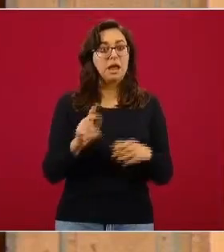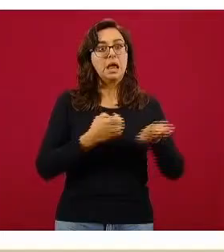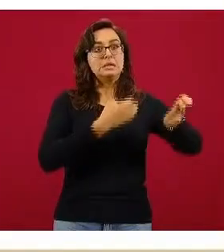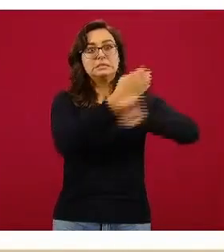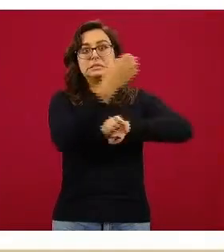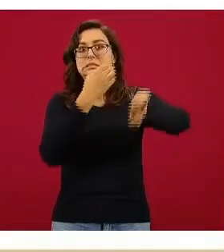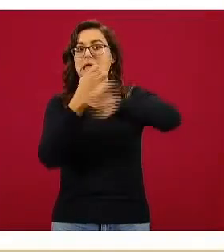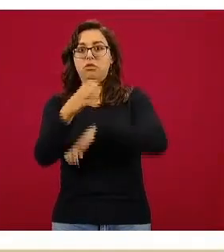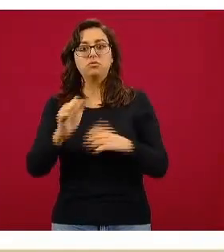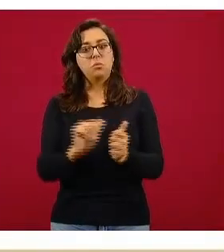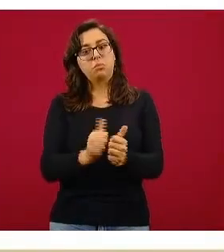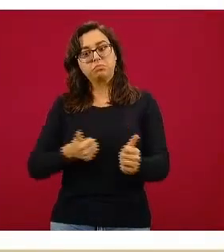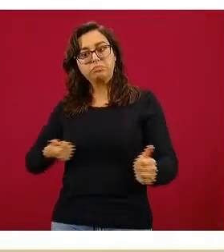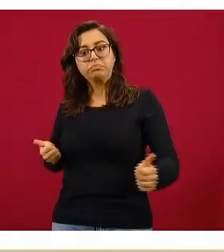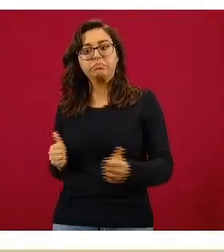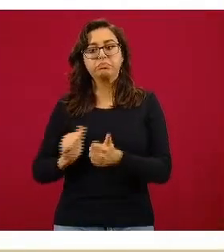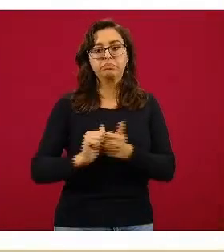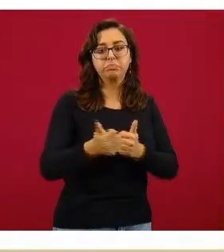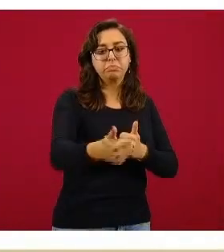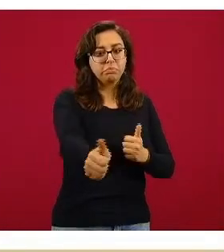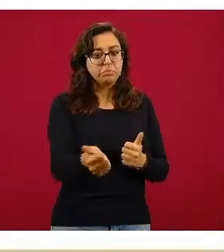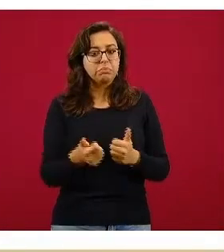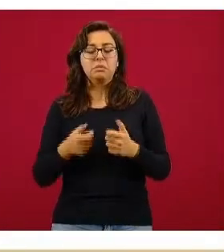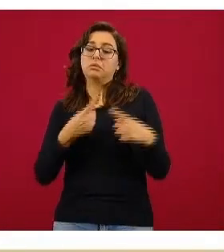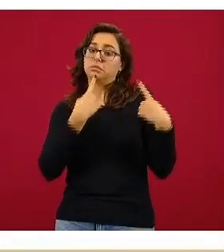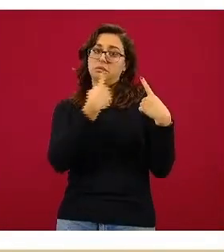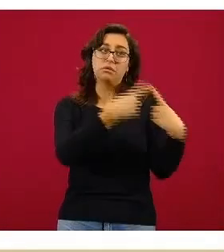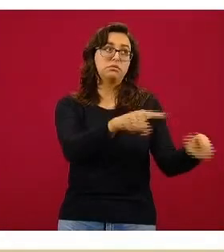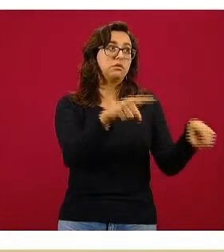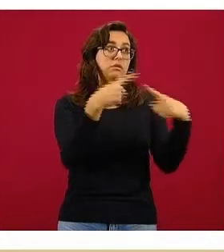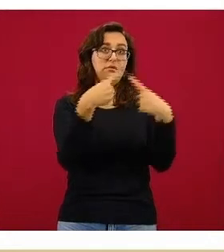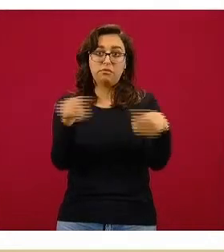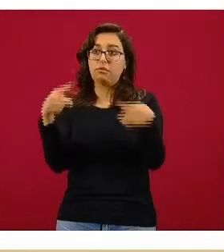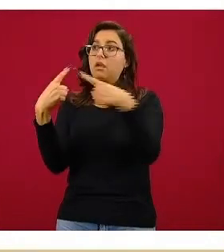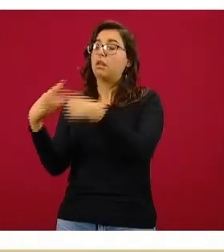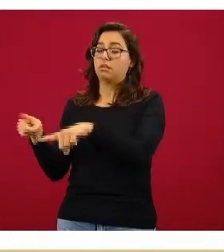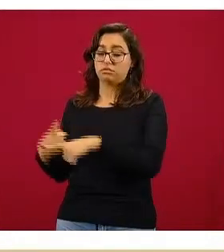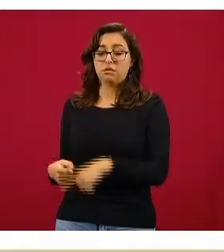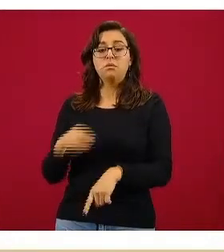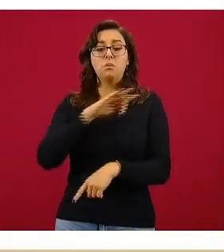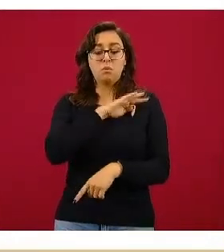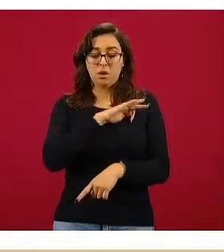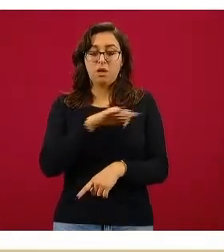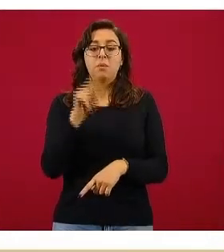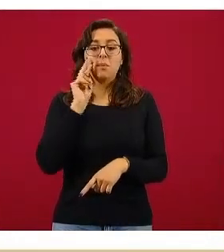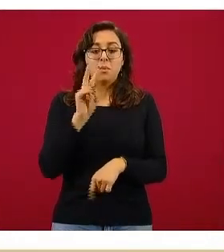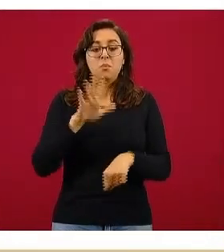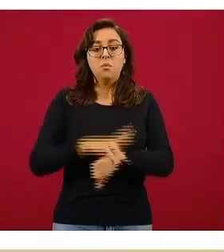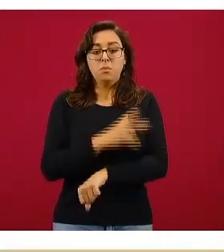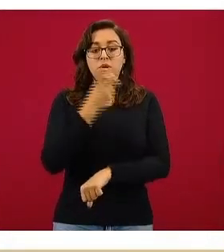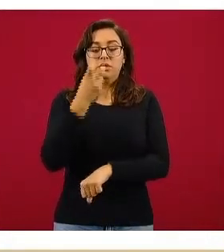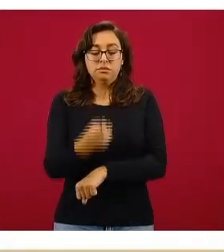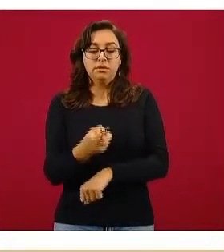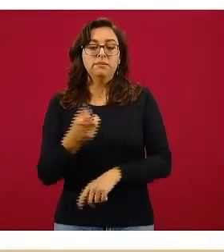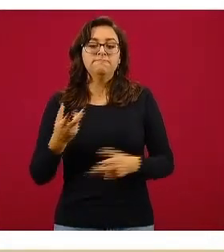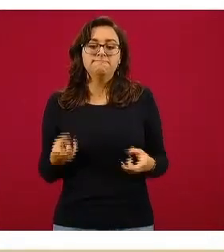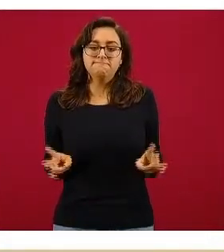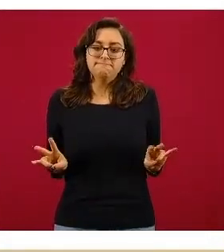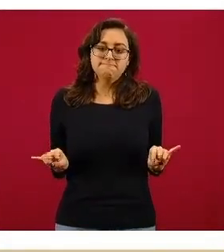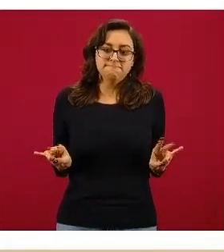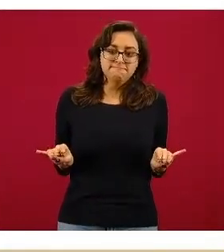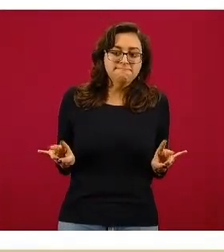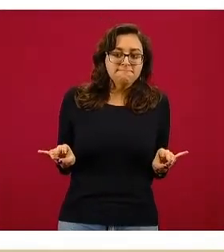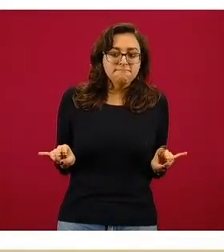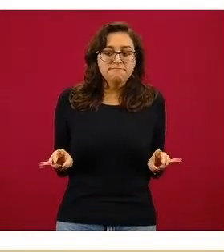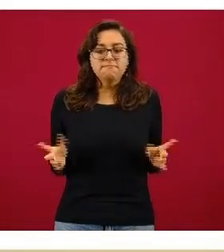comporta de manera diferente en los diferentes estados de la República, por lo tanto hay que estar muy atentos a cuáles